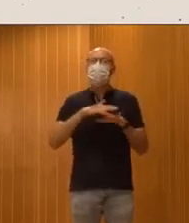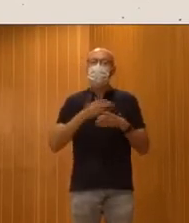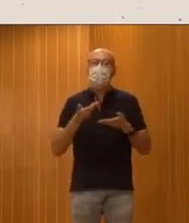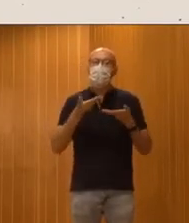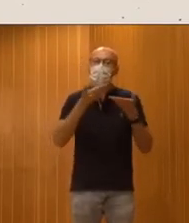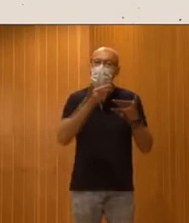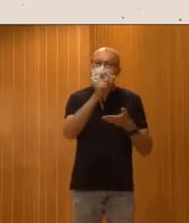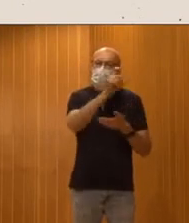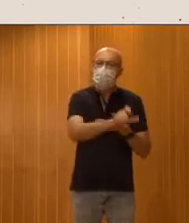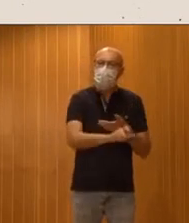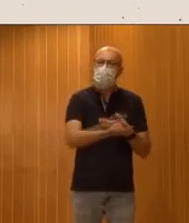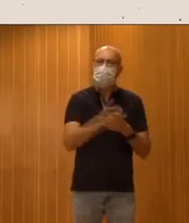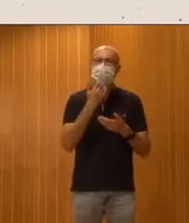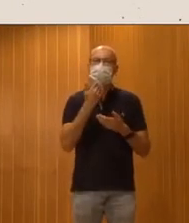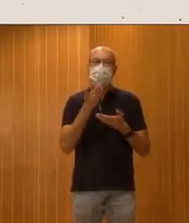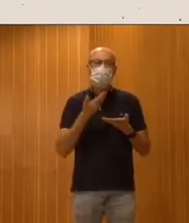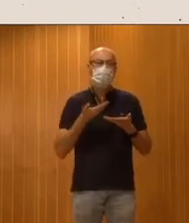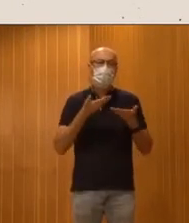si es que algún fármaco puede hacerlo.